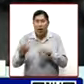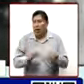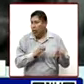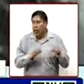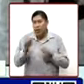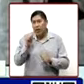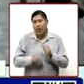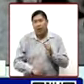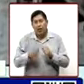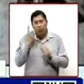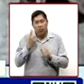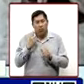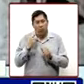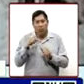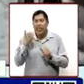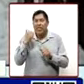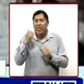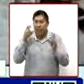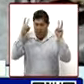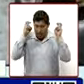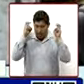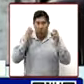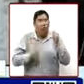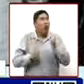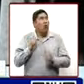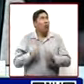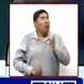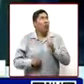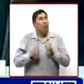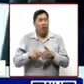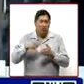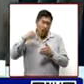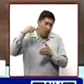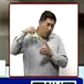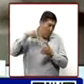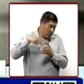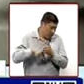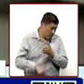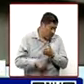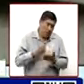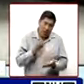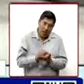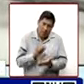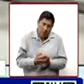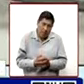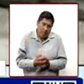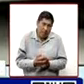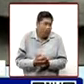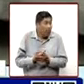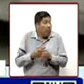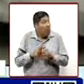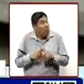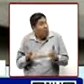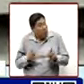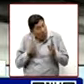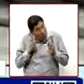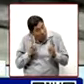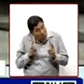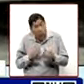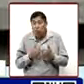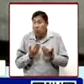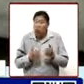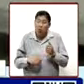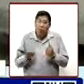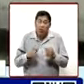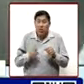cada uno de los 10 puntos, cuál ha sido el cumplimiento y cuál ha sido la profundización en la economía de los mismos. Pero también viendo cuáles son las